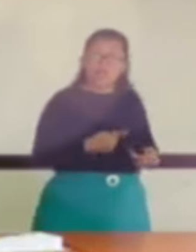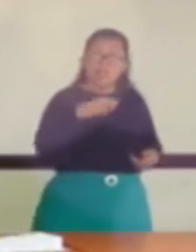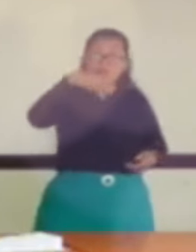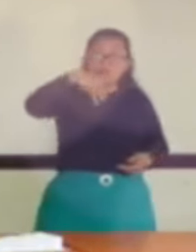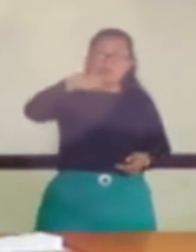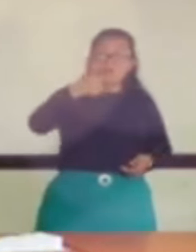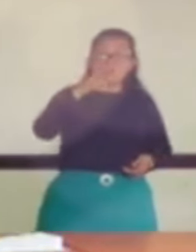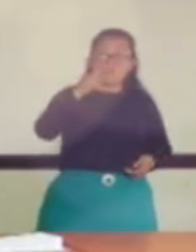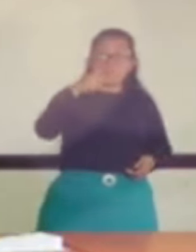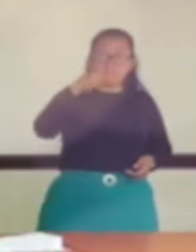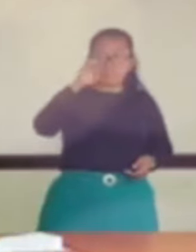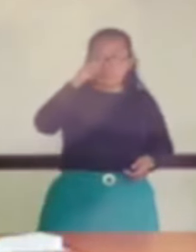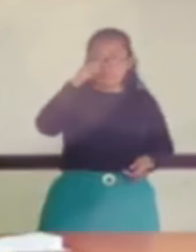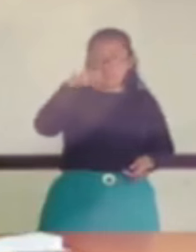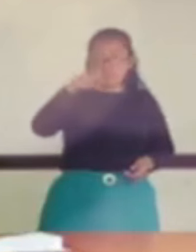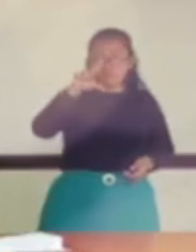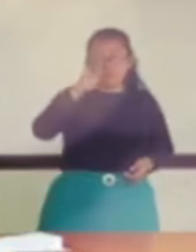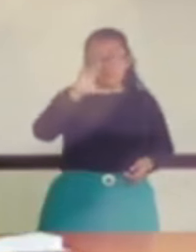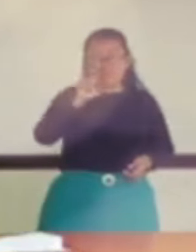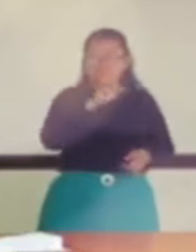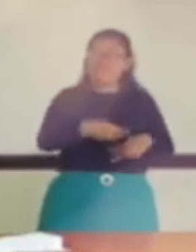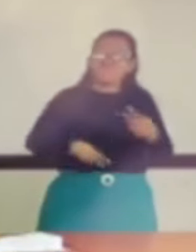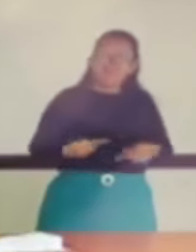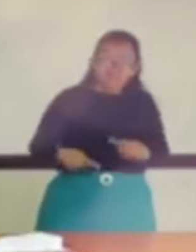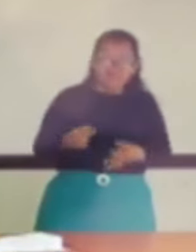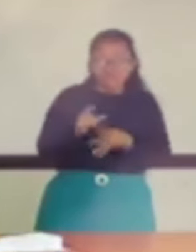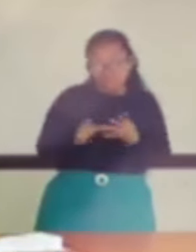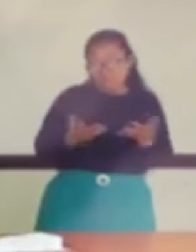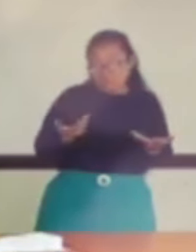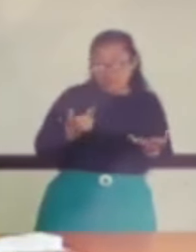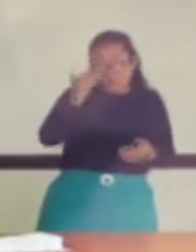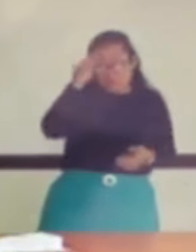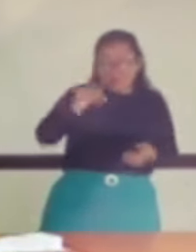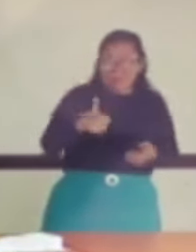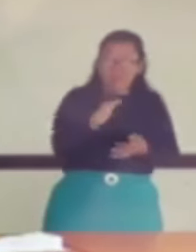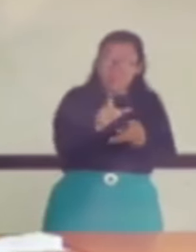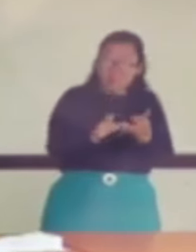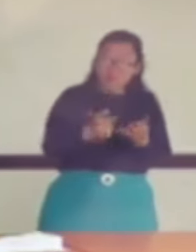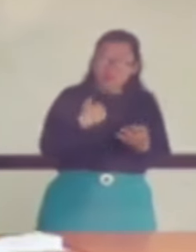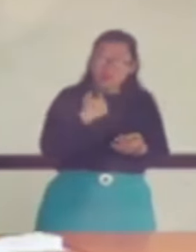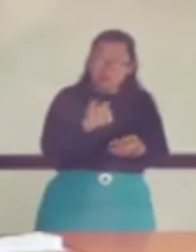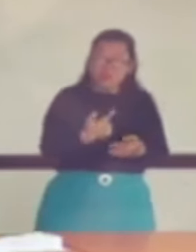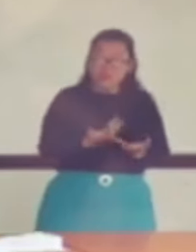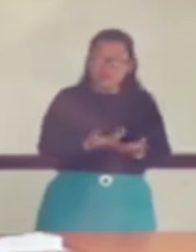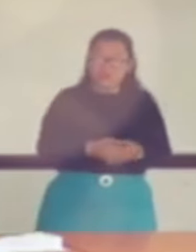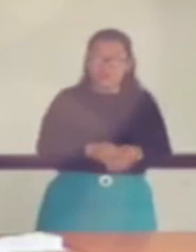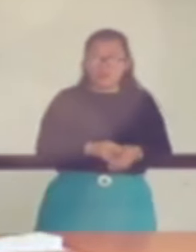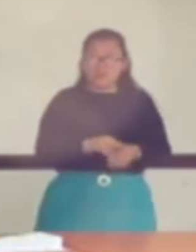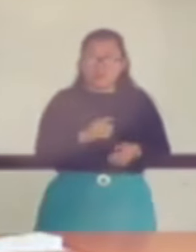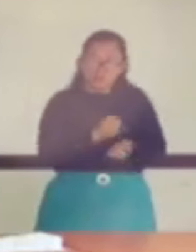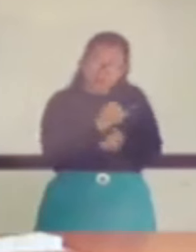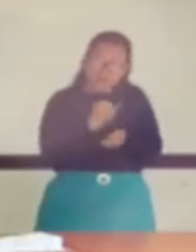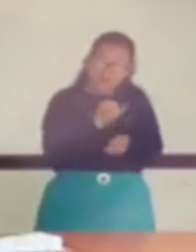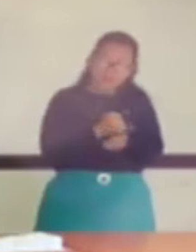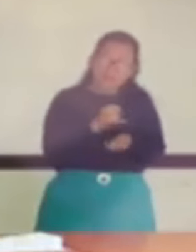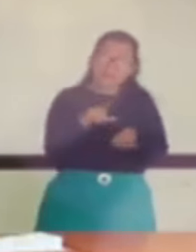Marketplace. Entonces sí hay algunos otros, dijéramos, aparte de lo que ya mencioné, que están objeto de investigación